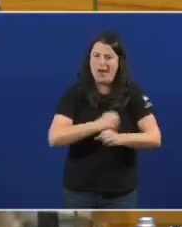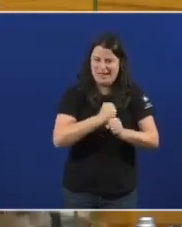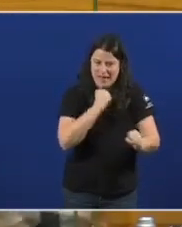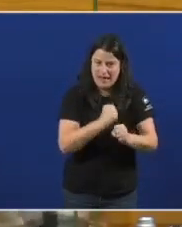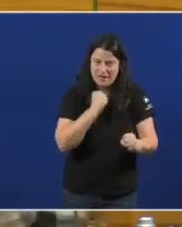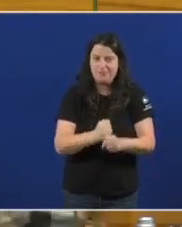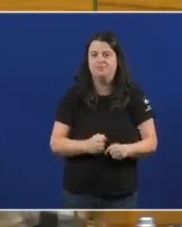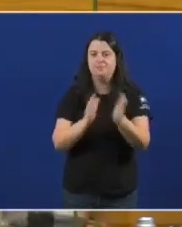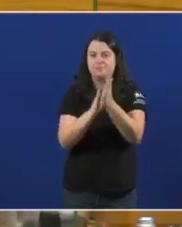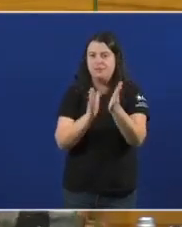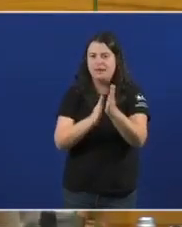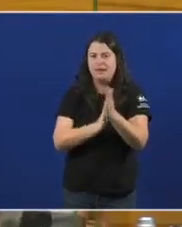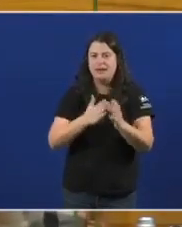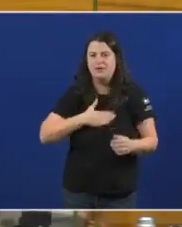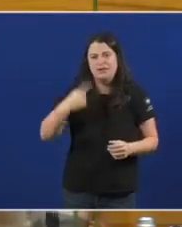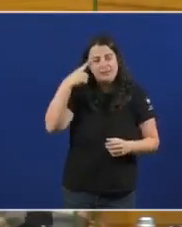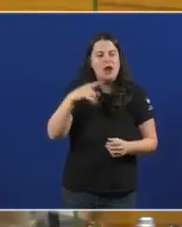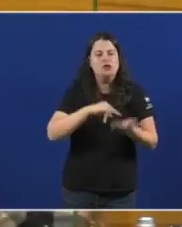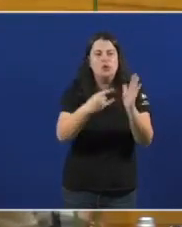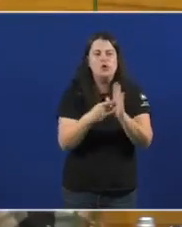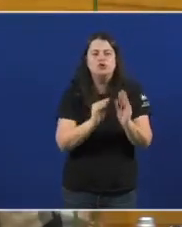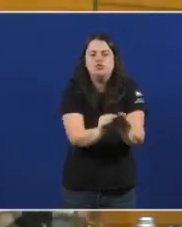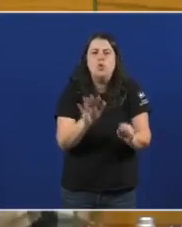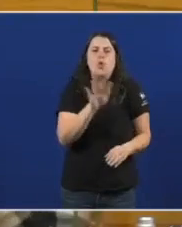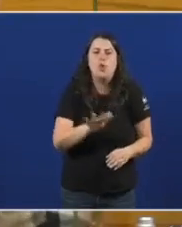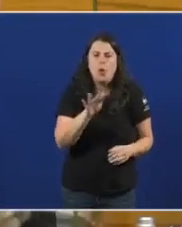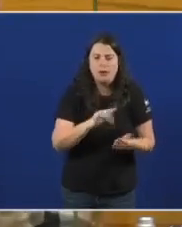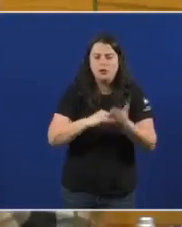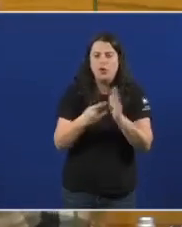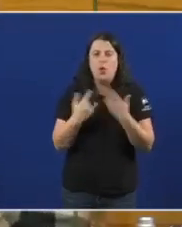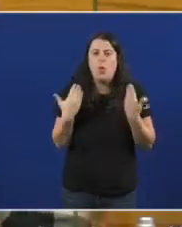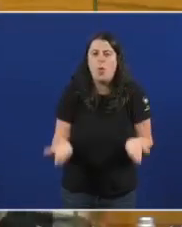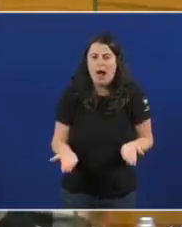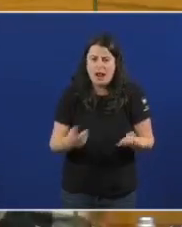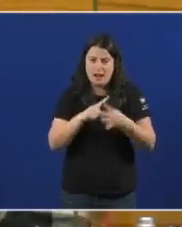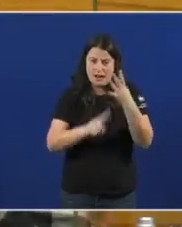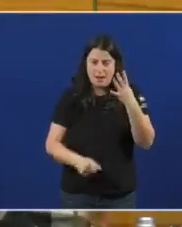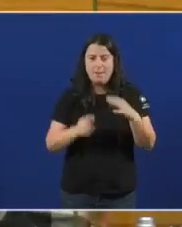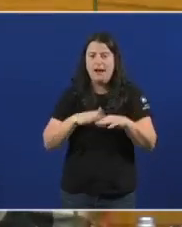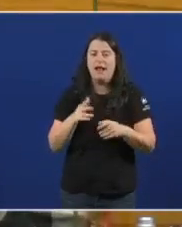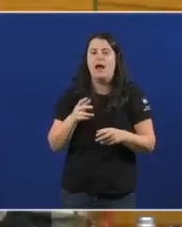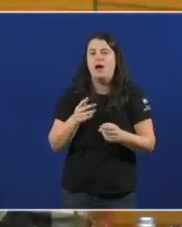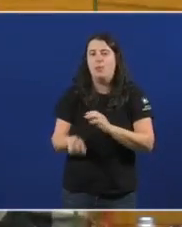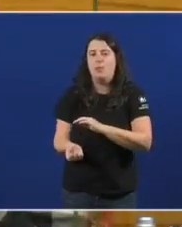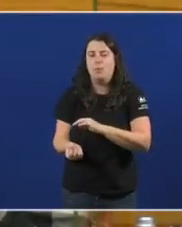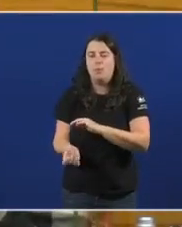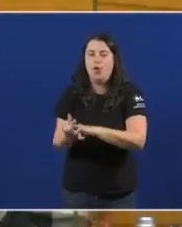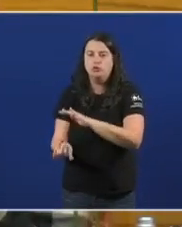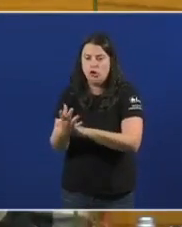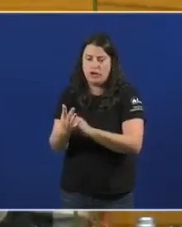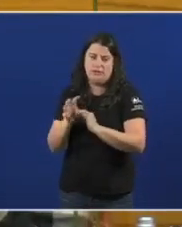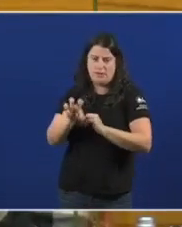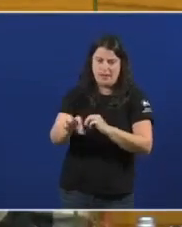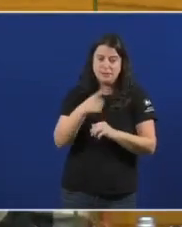saber onde están as súas solucións. Onde están as súas solucións para os produtores deste país? Porque o